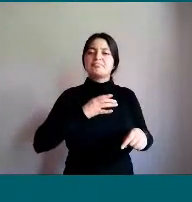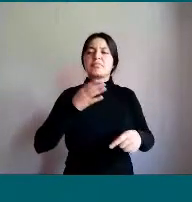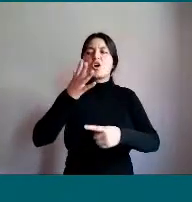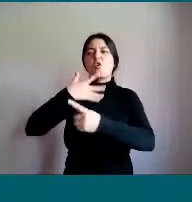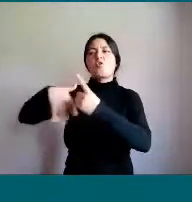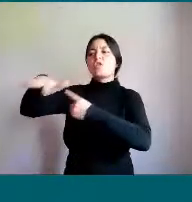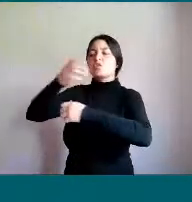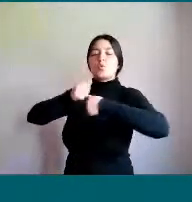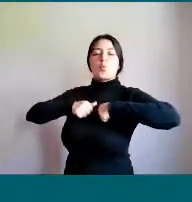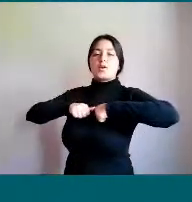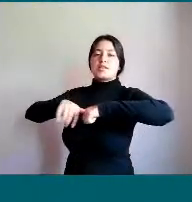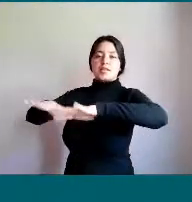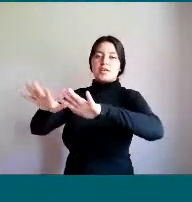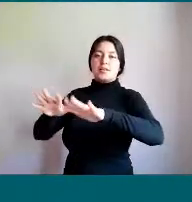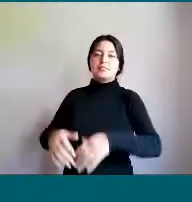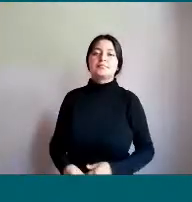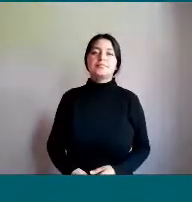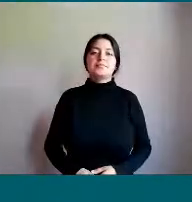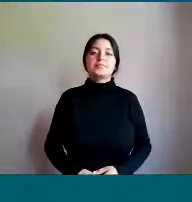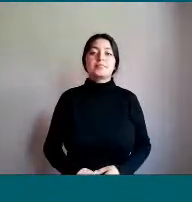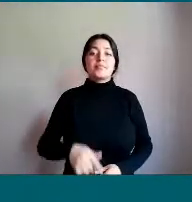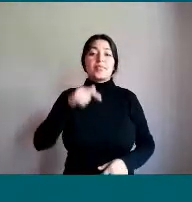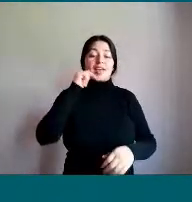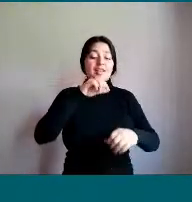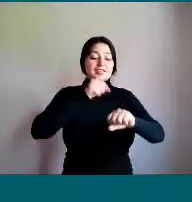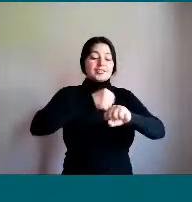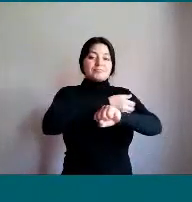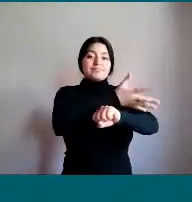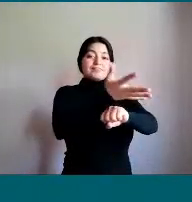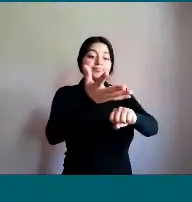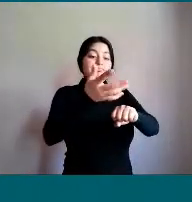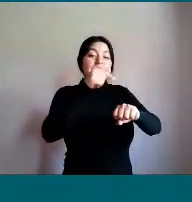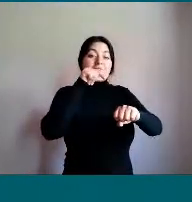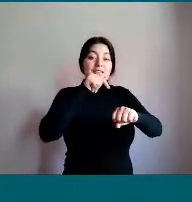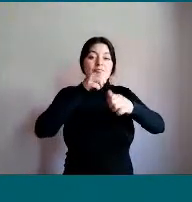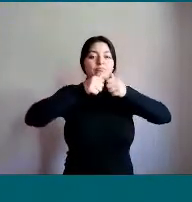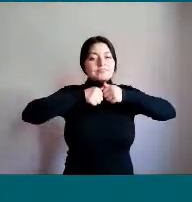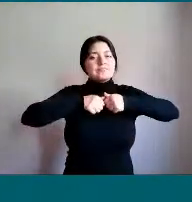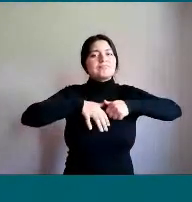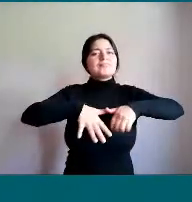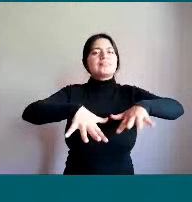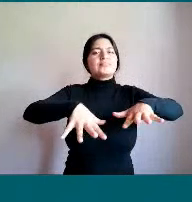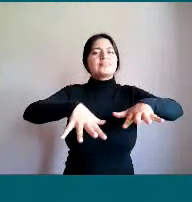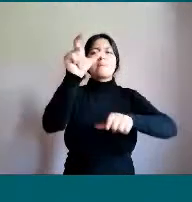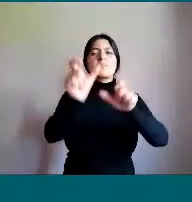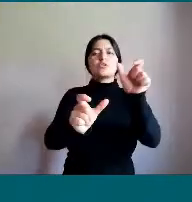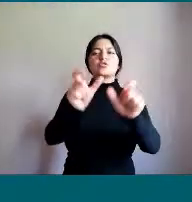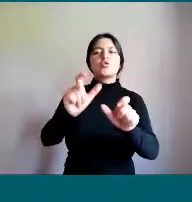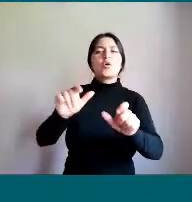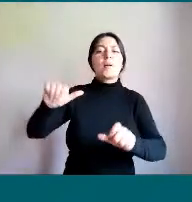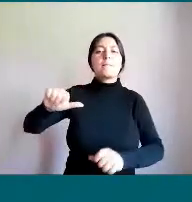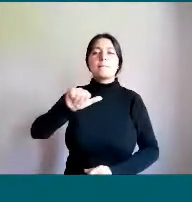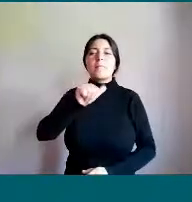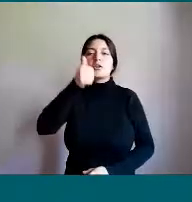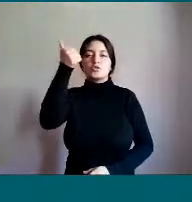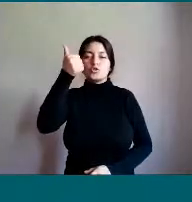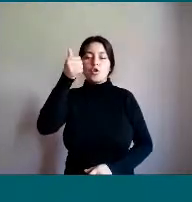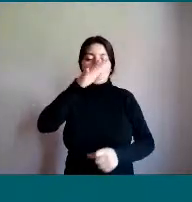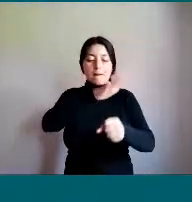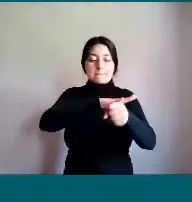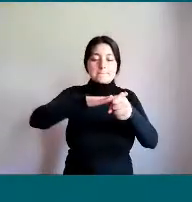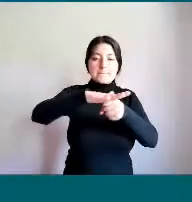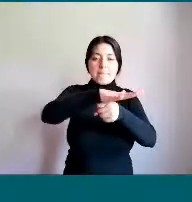ejemplo, ese poemario se va a publicar para que las personas mayores del barrio donde